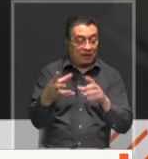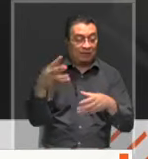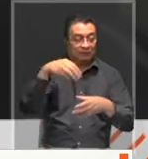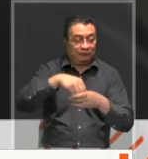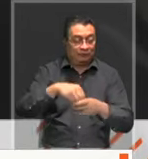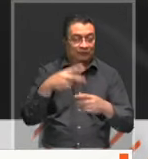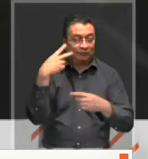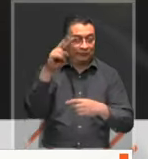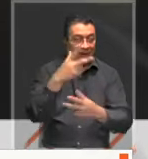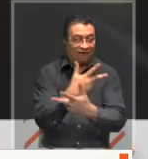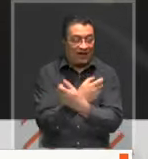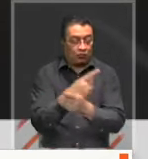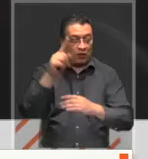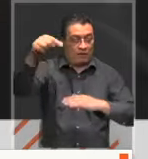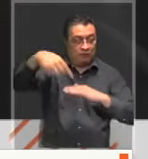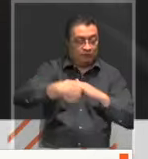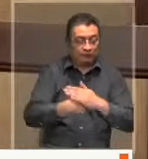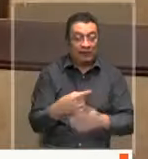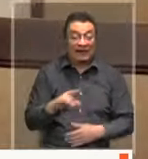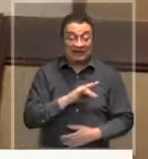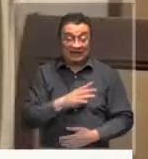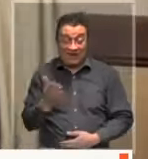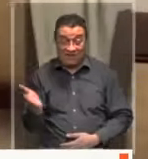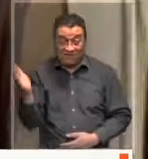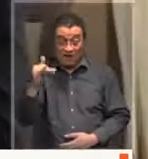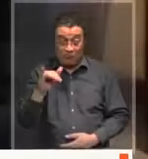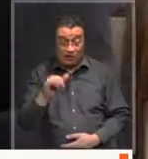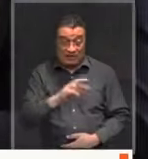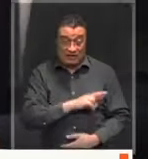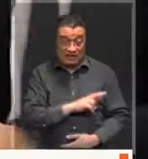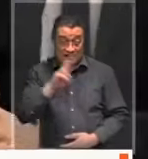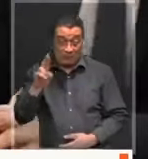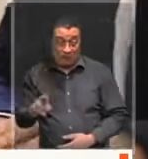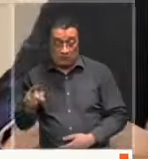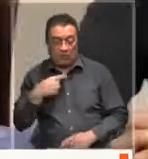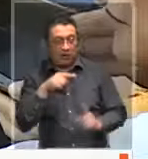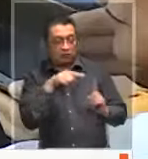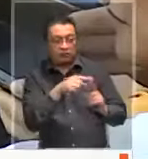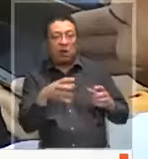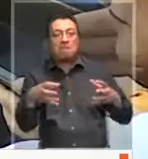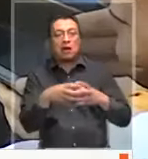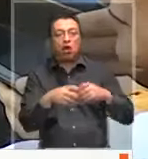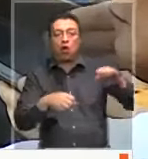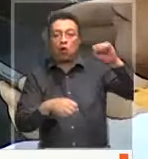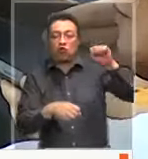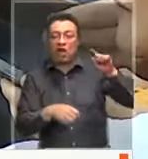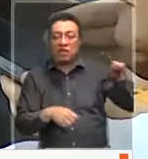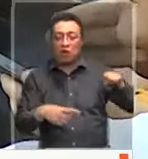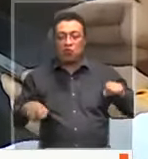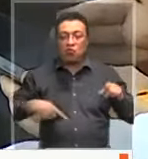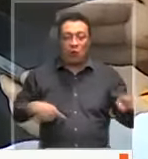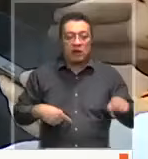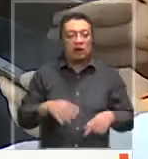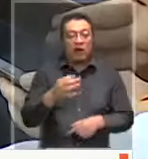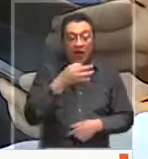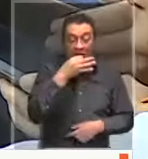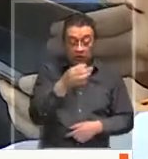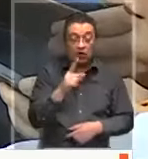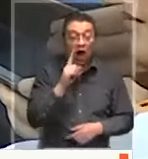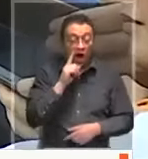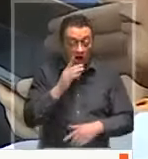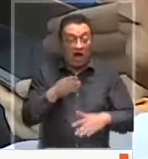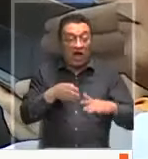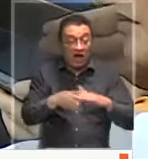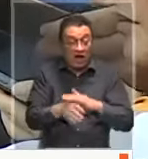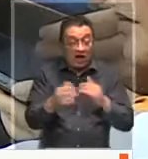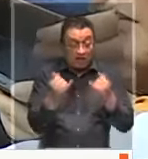agentes venezolanos. Desde Chile Vamos y Los Republicanos apuntaron al Partido Comunista. Y hay información que en caso de acceder